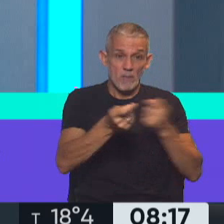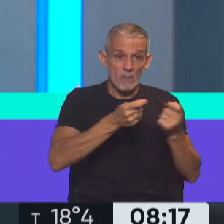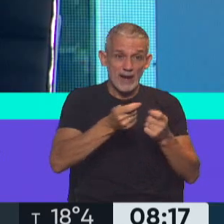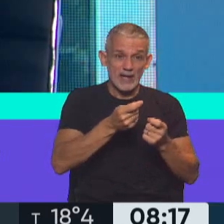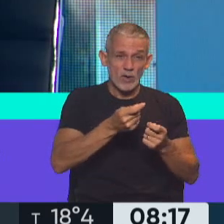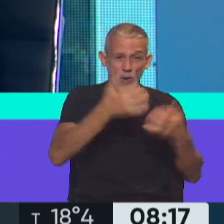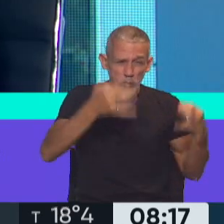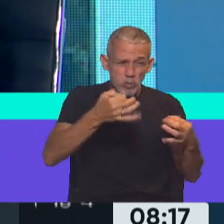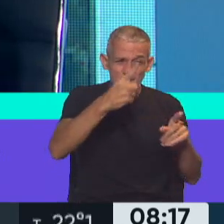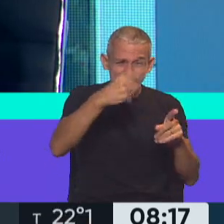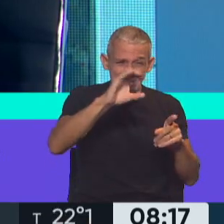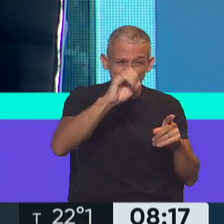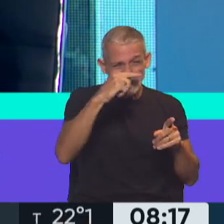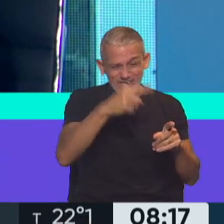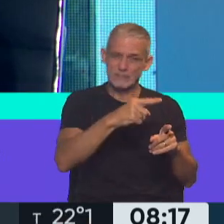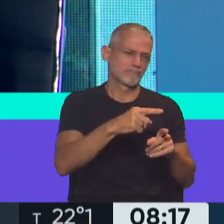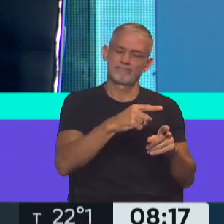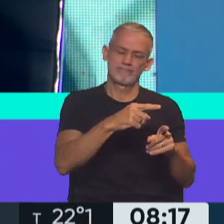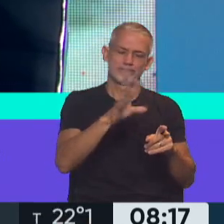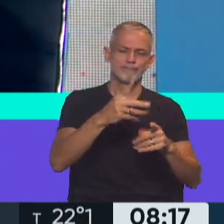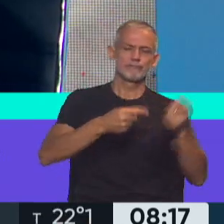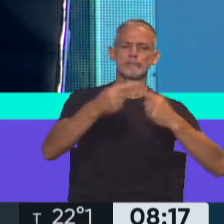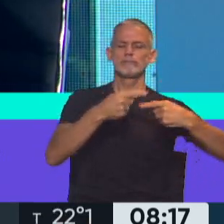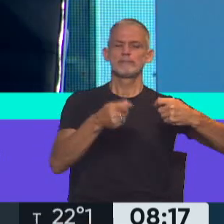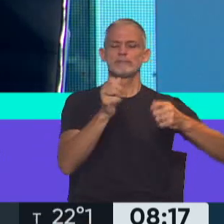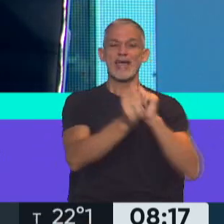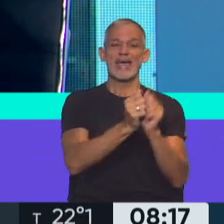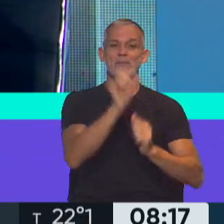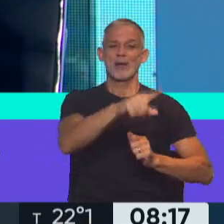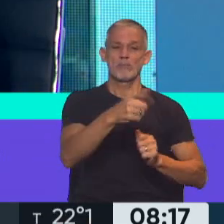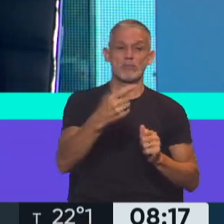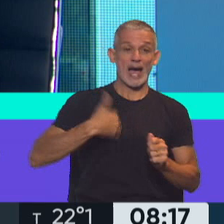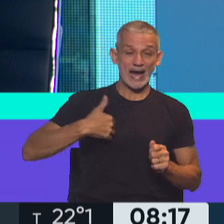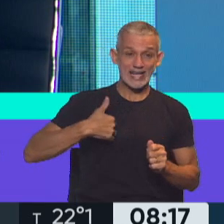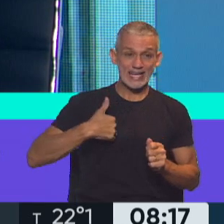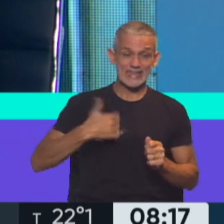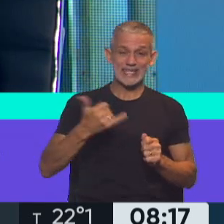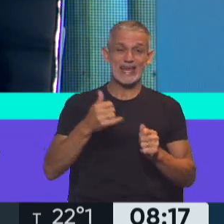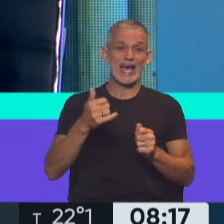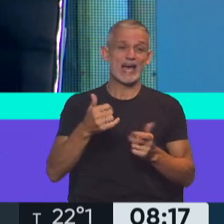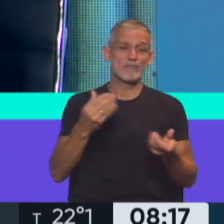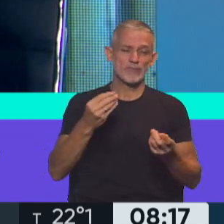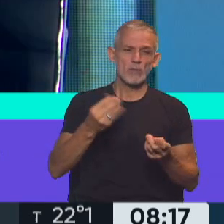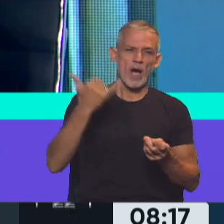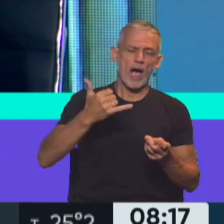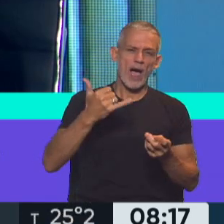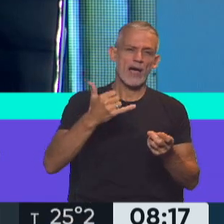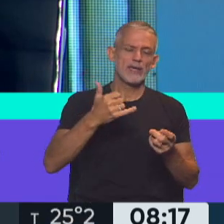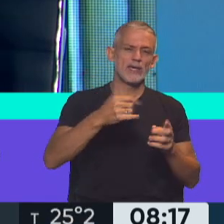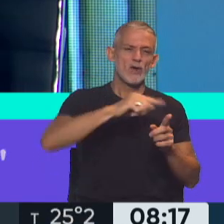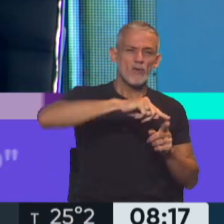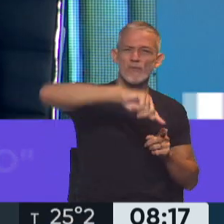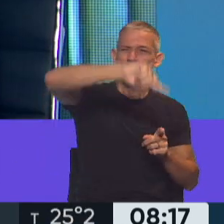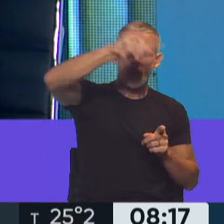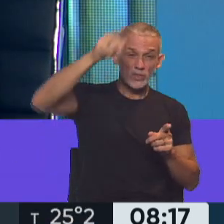el real. Porque en realidad el commodity también tiene que ver, ¿no? La Argentina es un país con amplias fronteras y